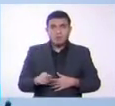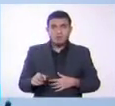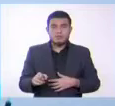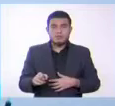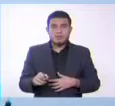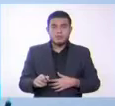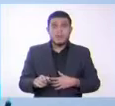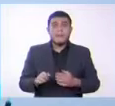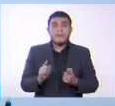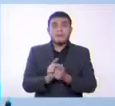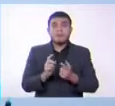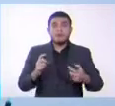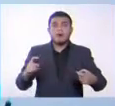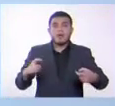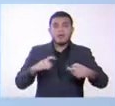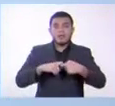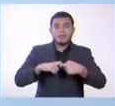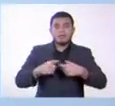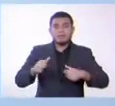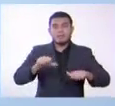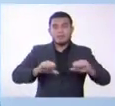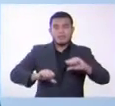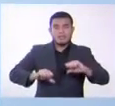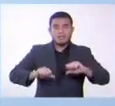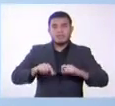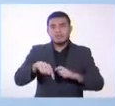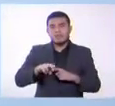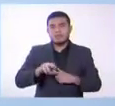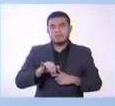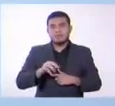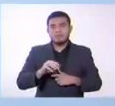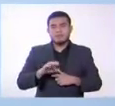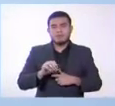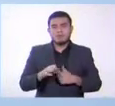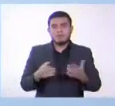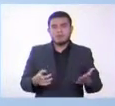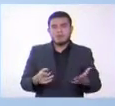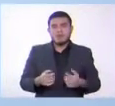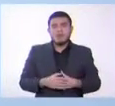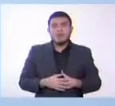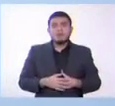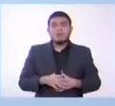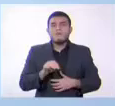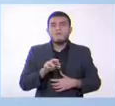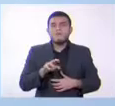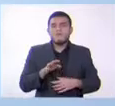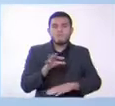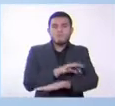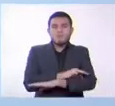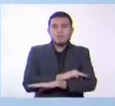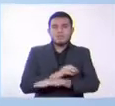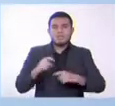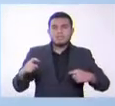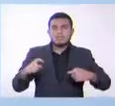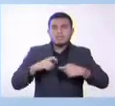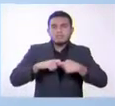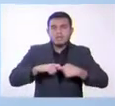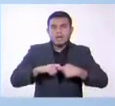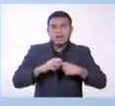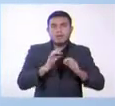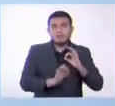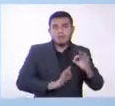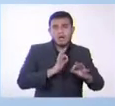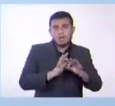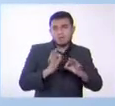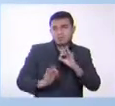como enlace químico. El enlace químico son las fuerzas que mantienen unidos a los átomos